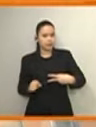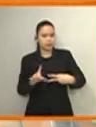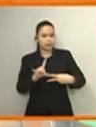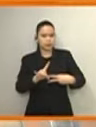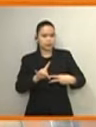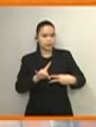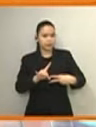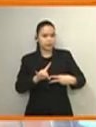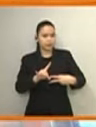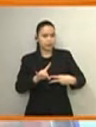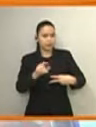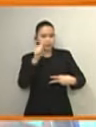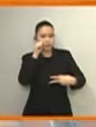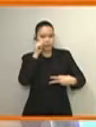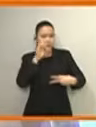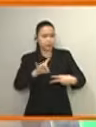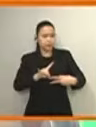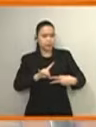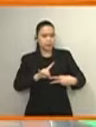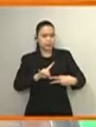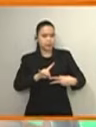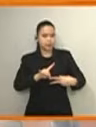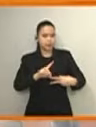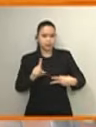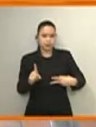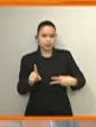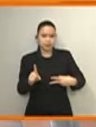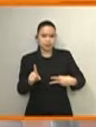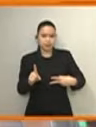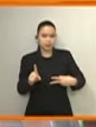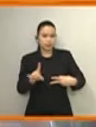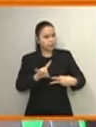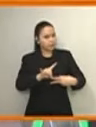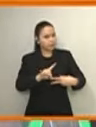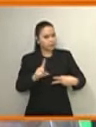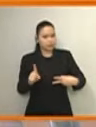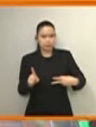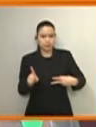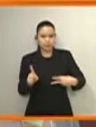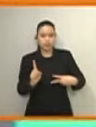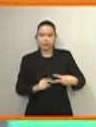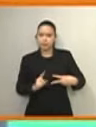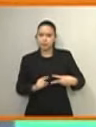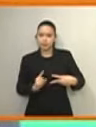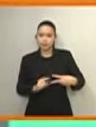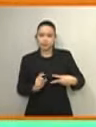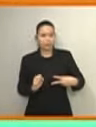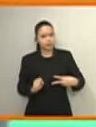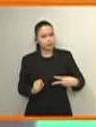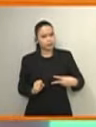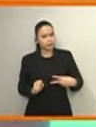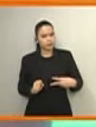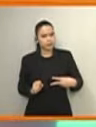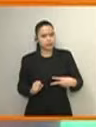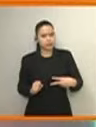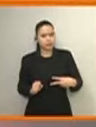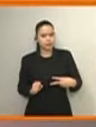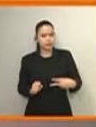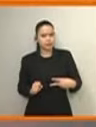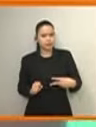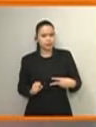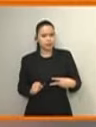8, segundo dígito, atento. Y este es el 1, primer número ganador es el 81. Segundo número con su primer